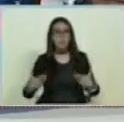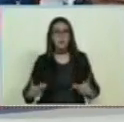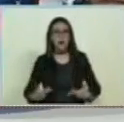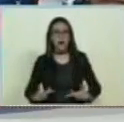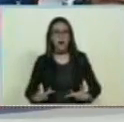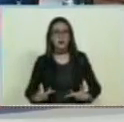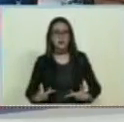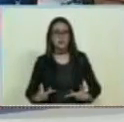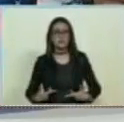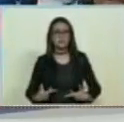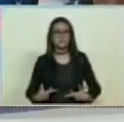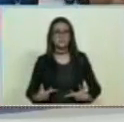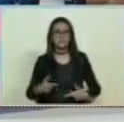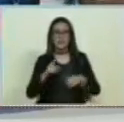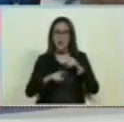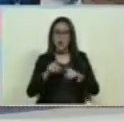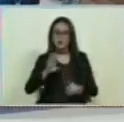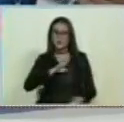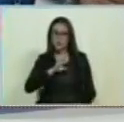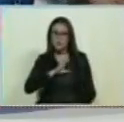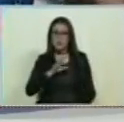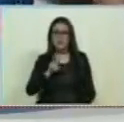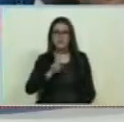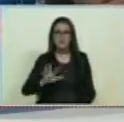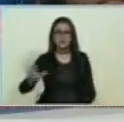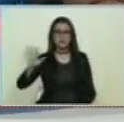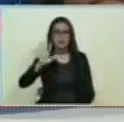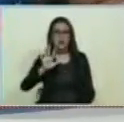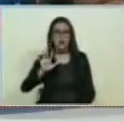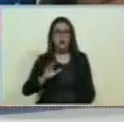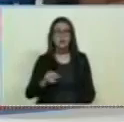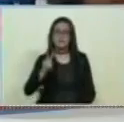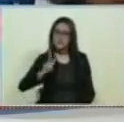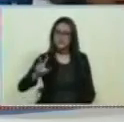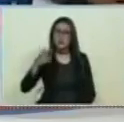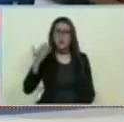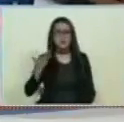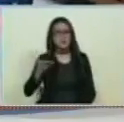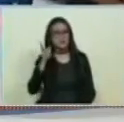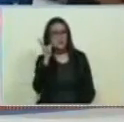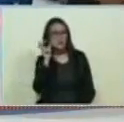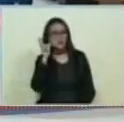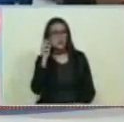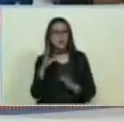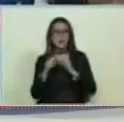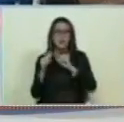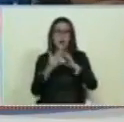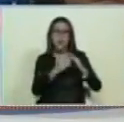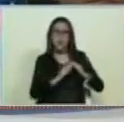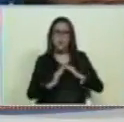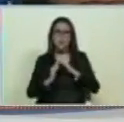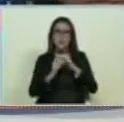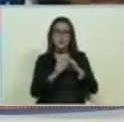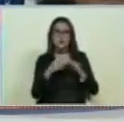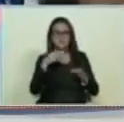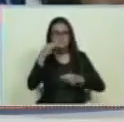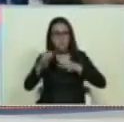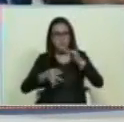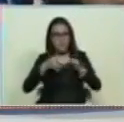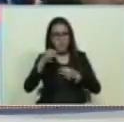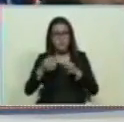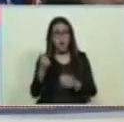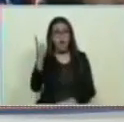de los recursos que se tienen en el territorio, presidente, y Venezuela es importante que lo escuche, y nuestra comunidad lo estuvimos explicando